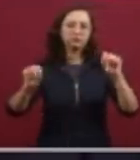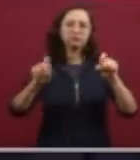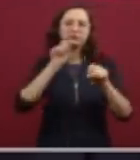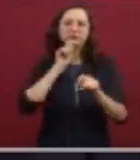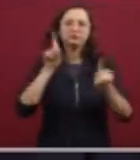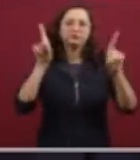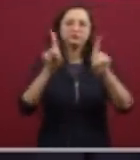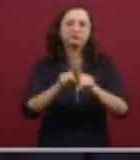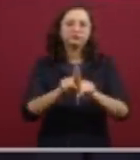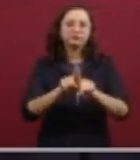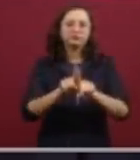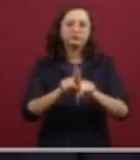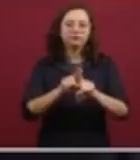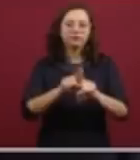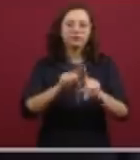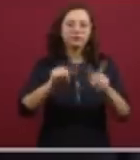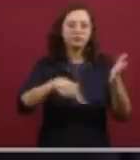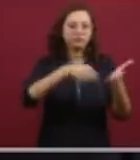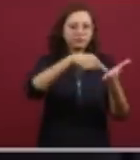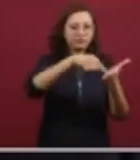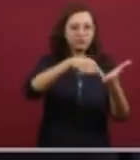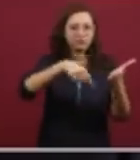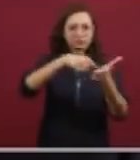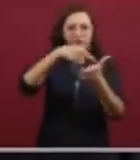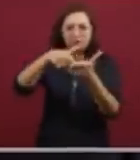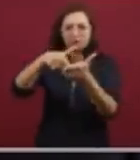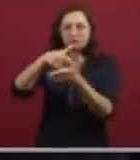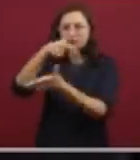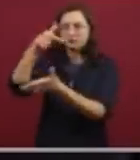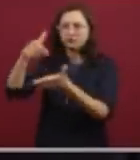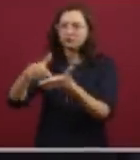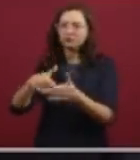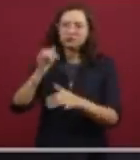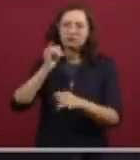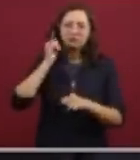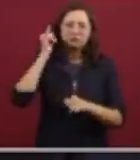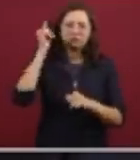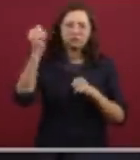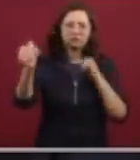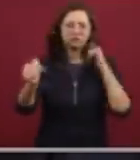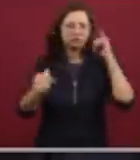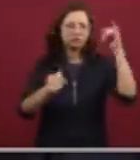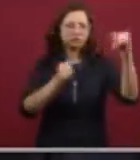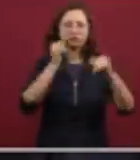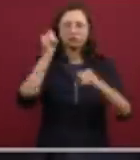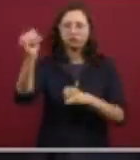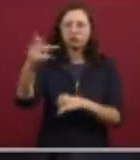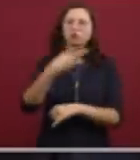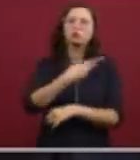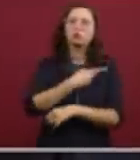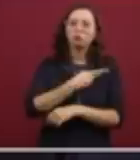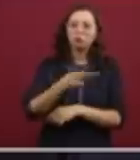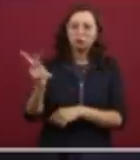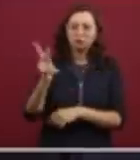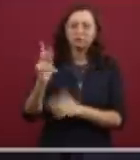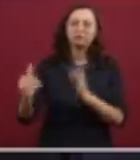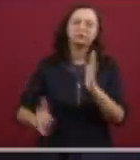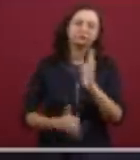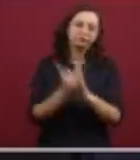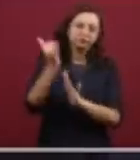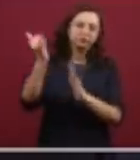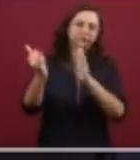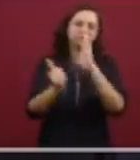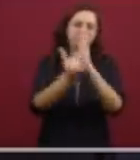también ubicadas en las zonas más pobres y marginadas,